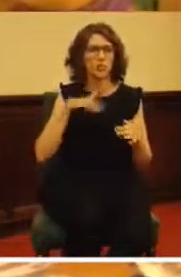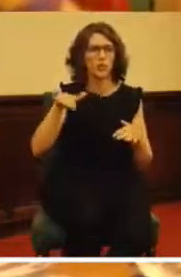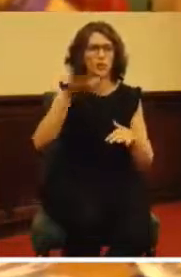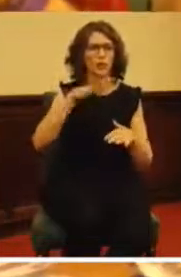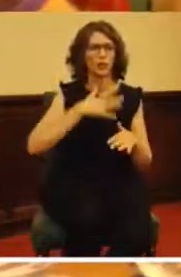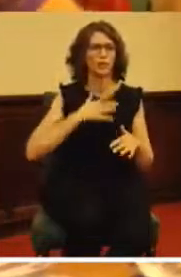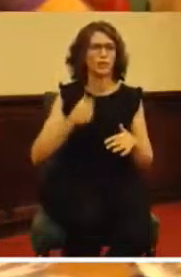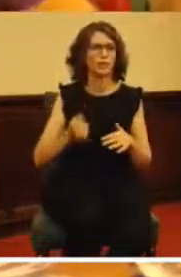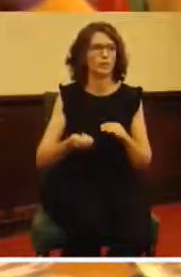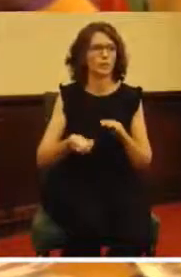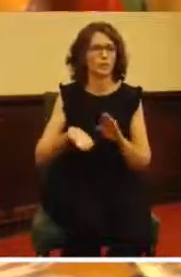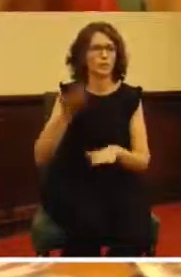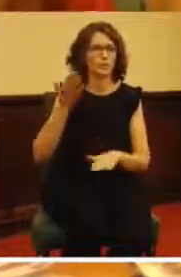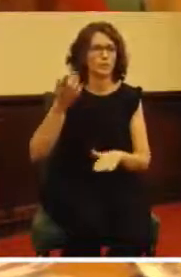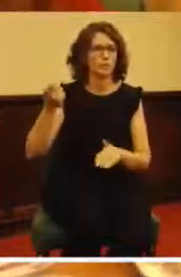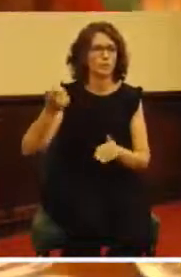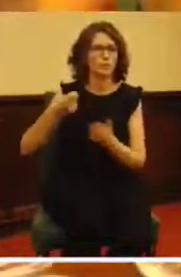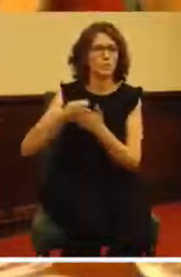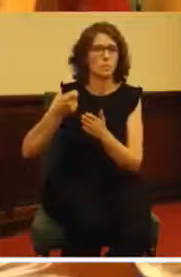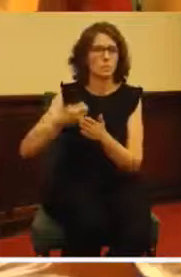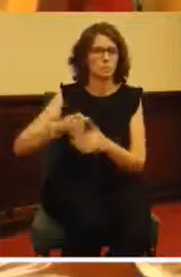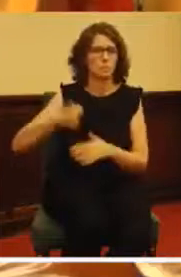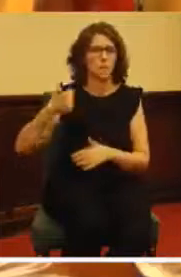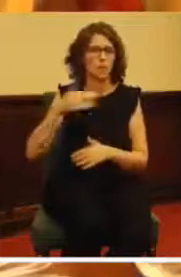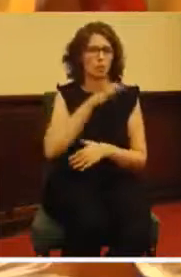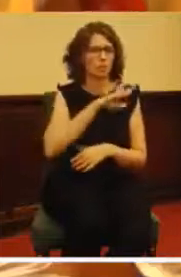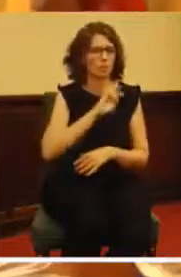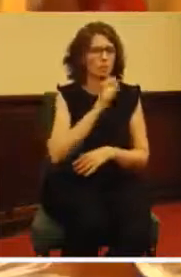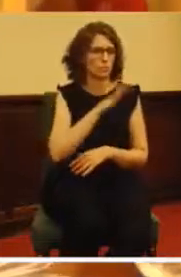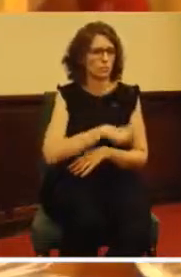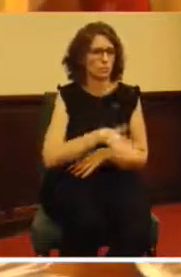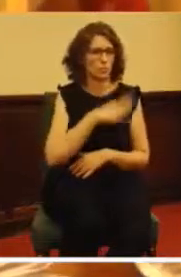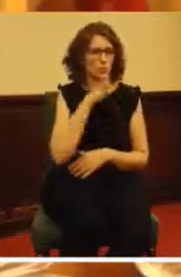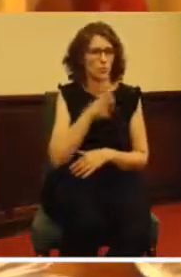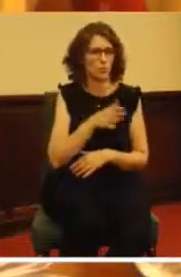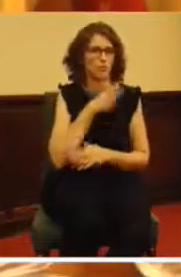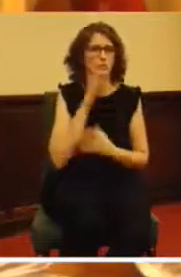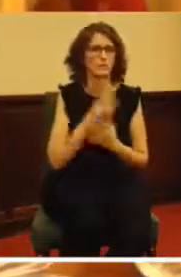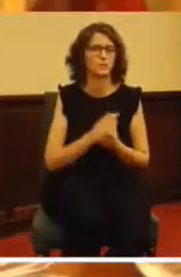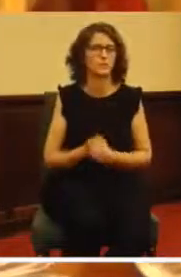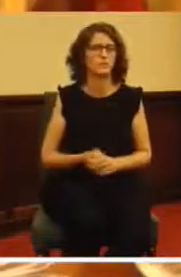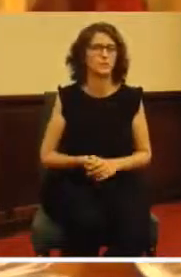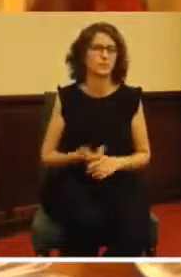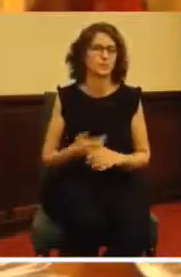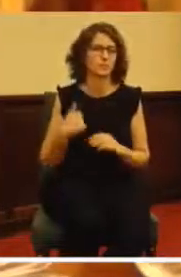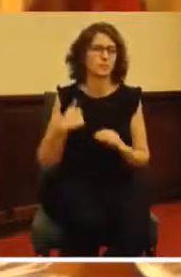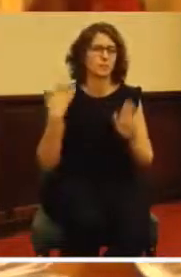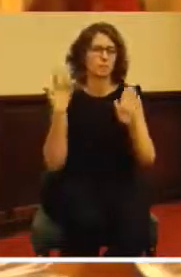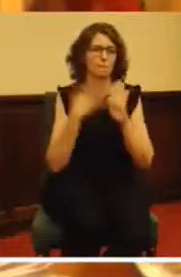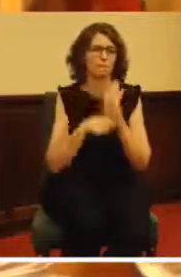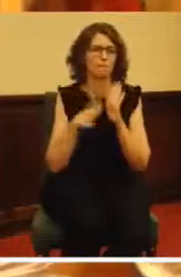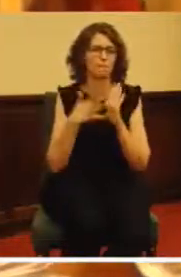zonas de Móstoles que en otras? Les voy a explicar.